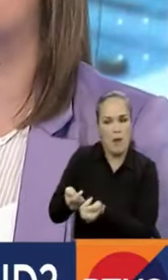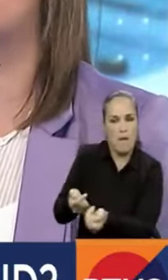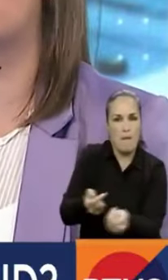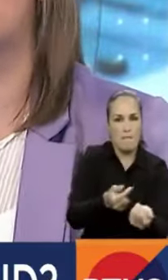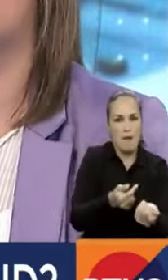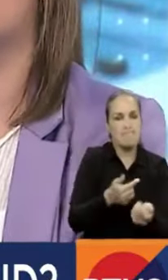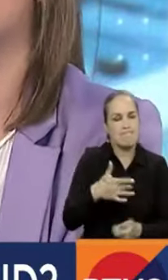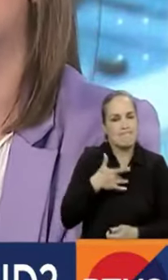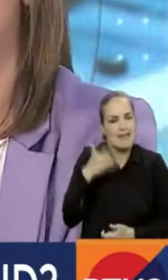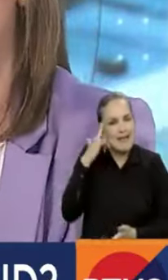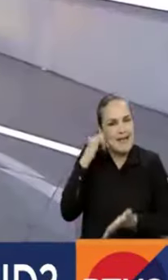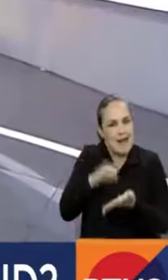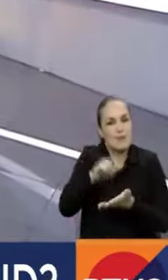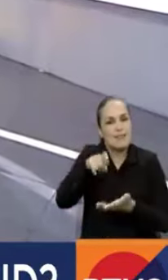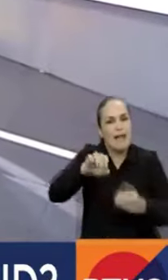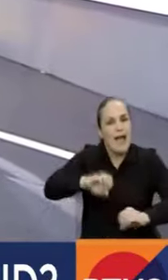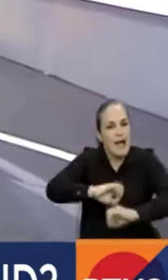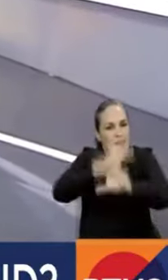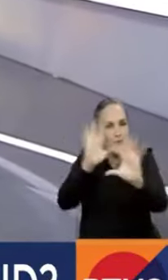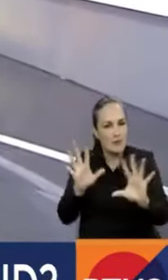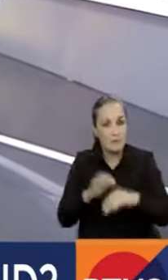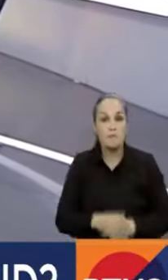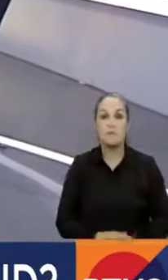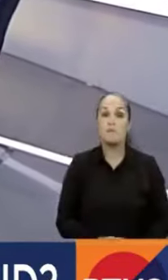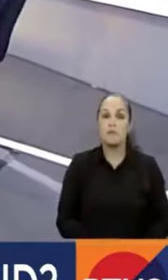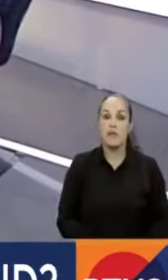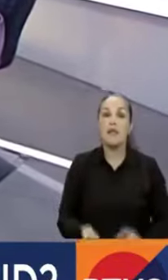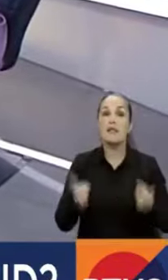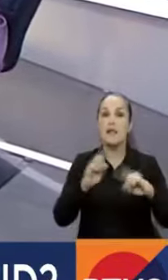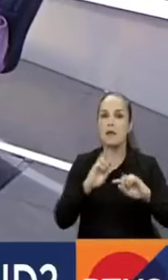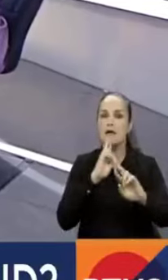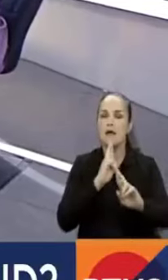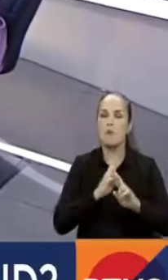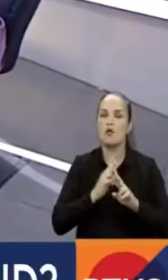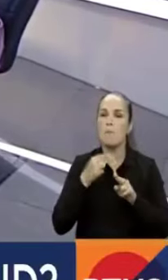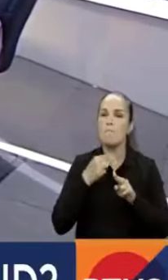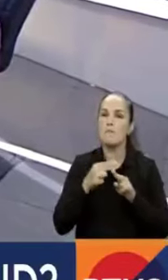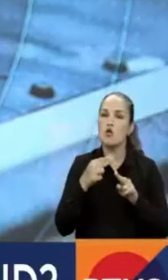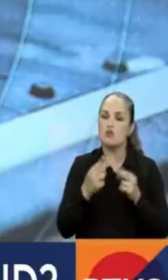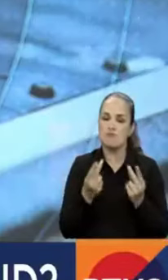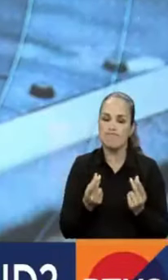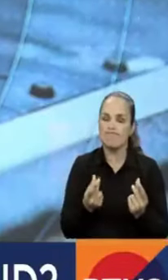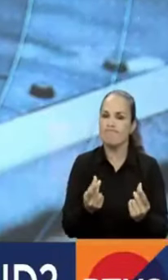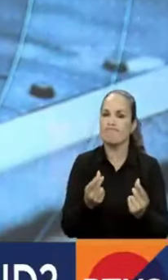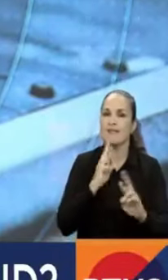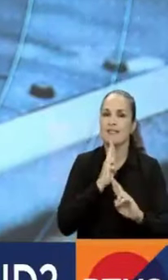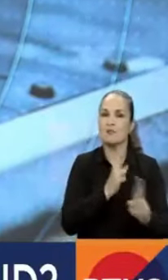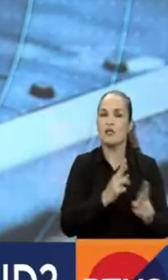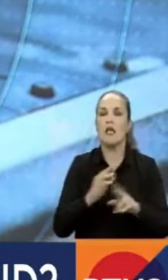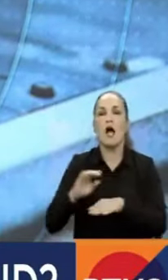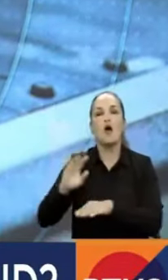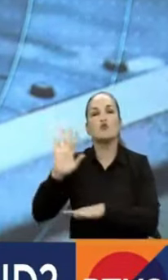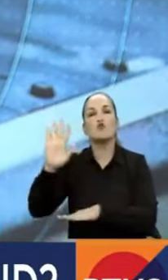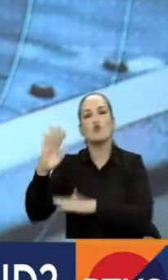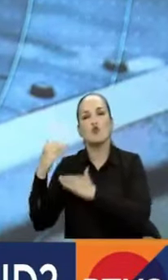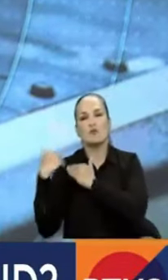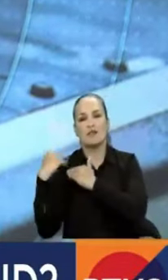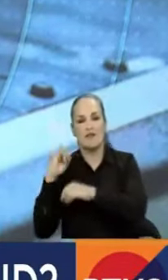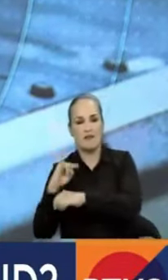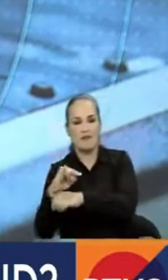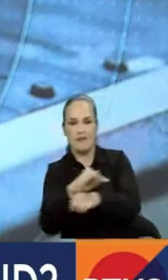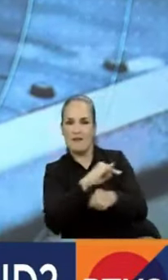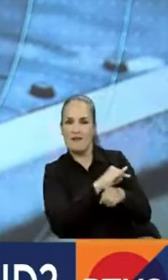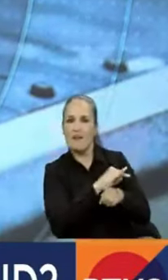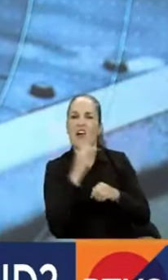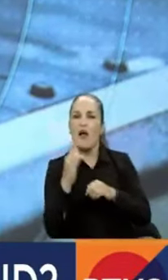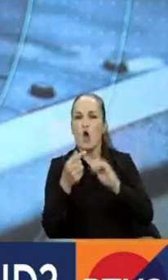creemos que eso se tiene que aclarar. Esperamos también respuesta y pronta de los organismos de control. Ya habíamos visto un primer informe por parte de la Contraloría